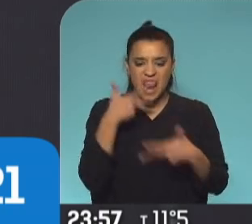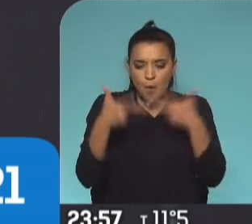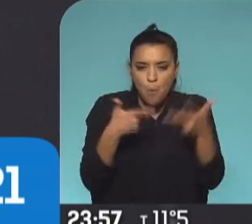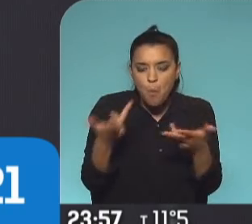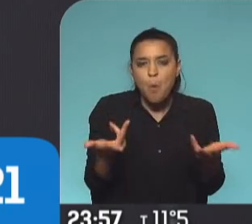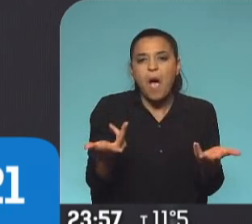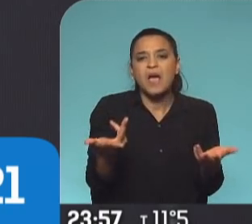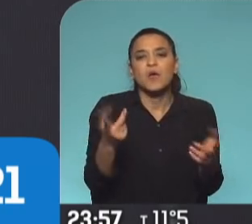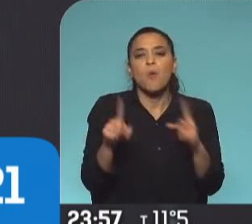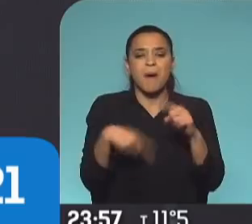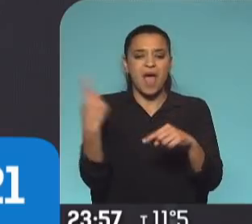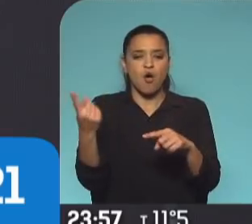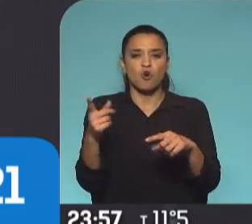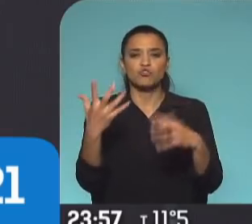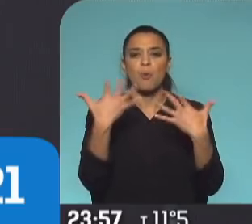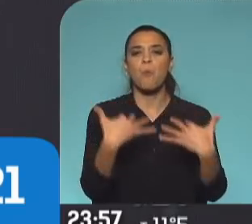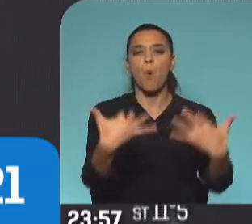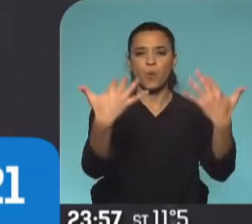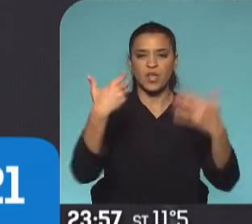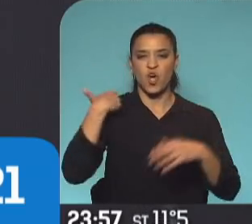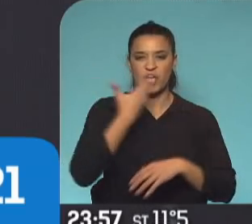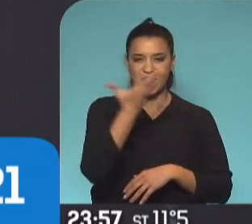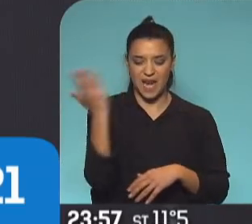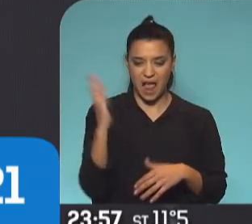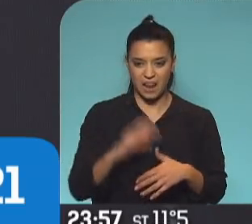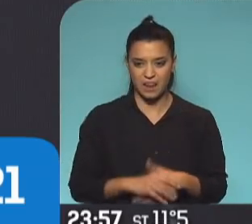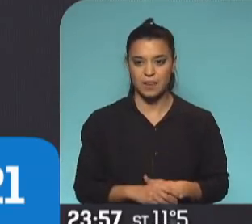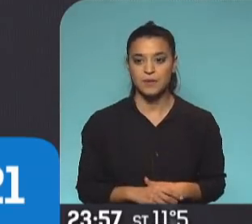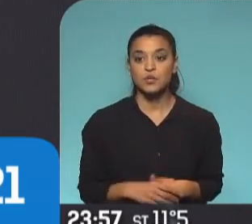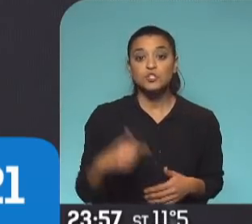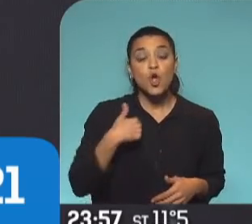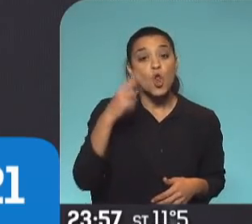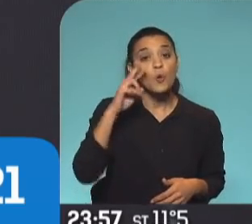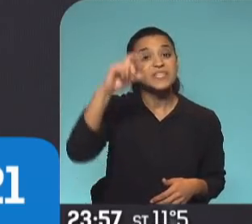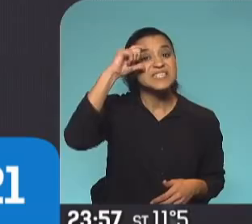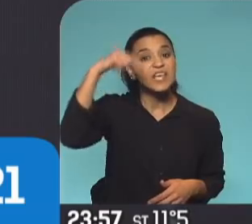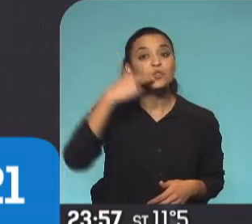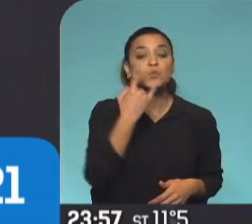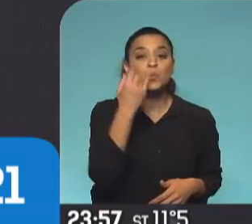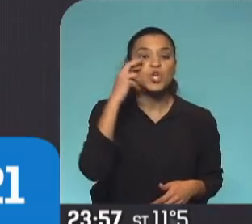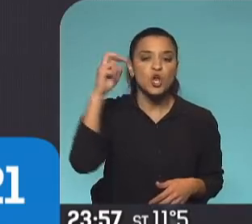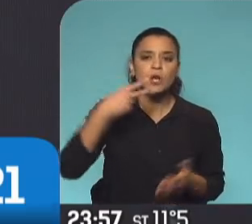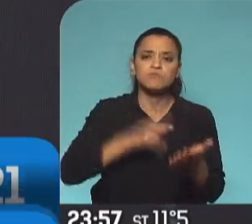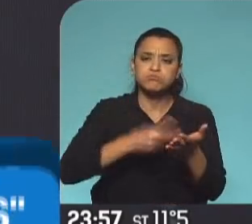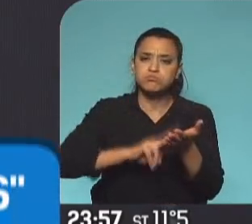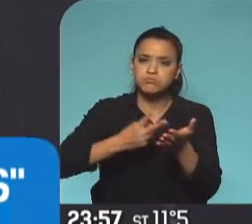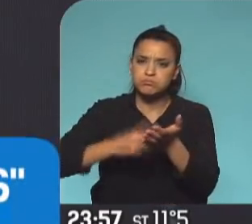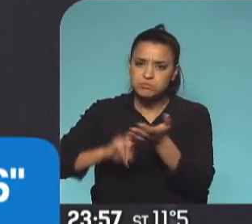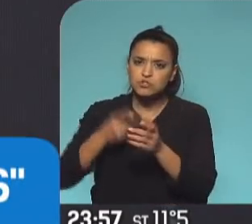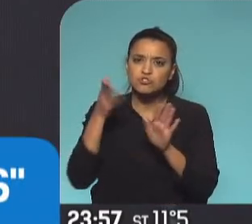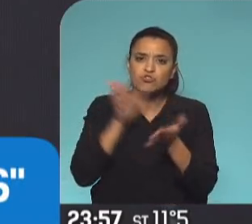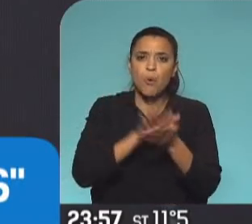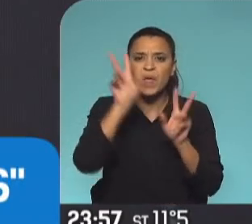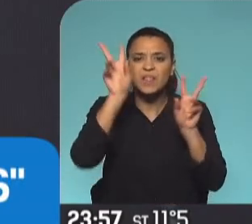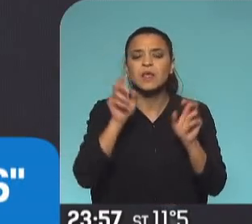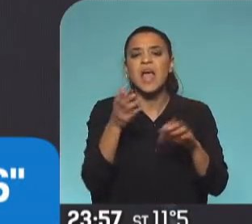como para otro auditorio, no para el público en general. Lo vi a Gómez Centurión repetitivo en algunas cuestiones,